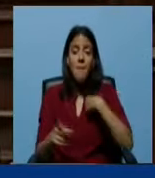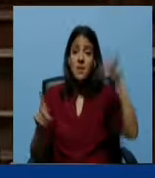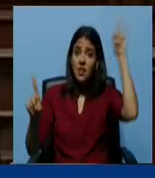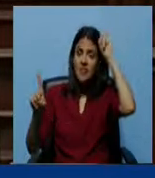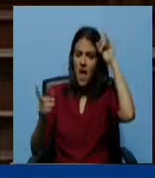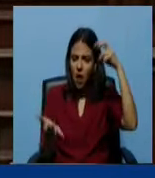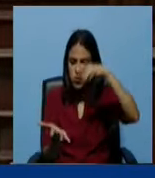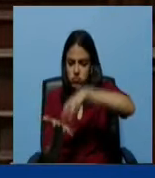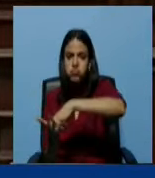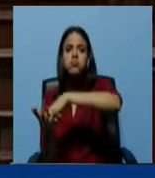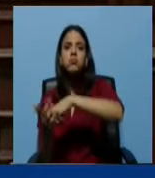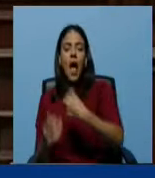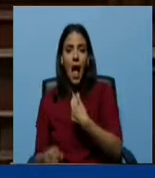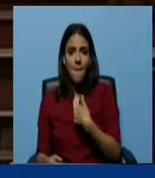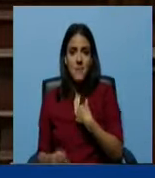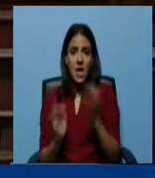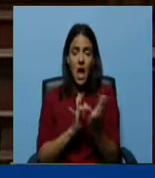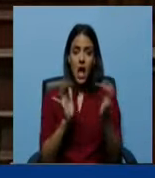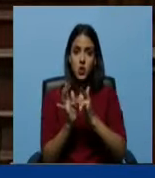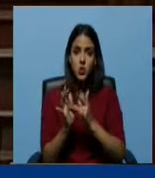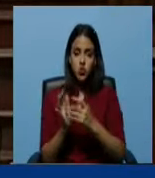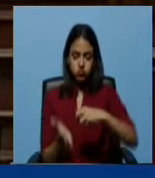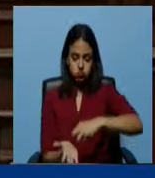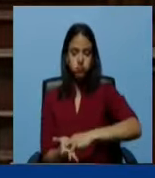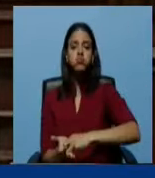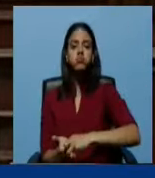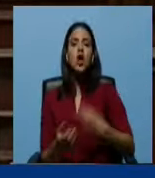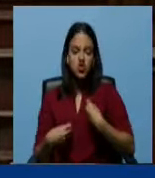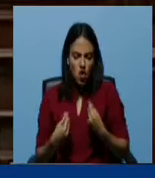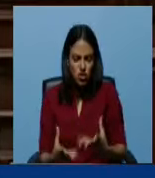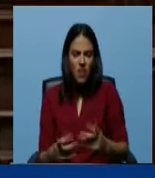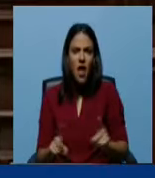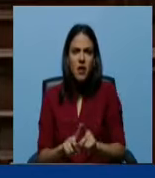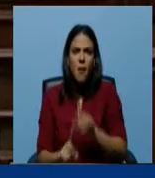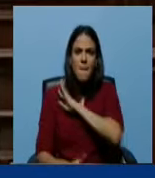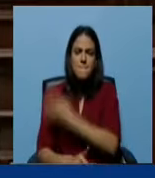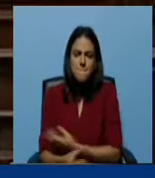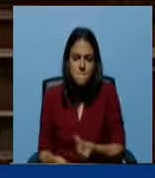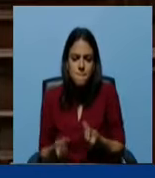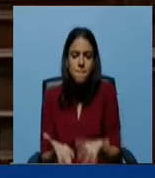¿Así pasa o no pasa?